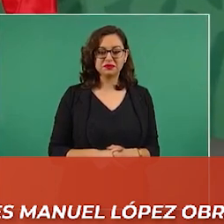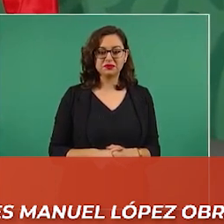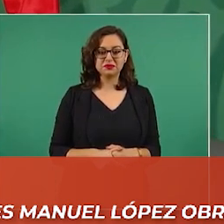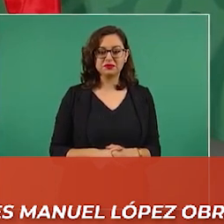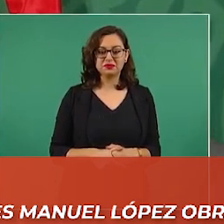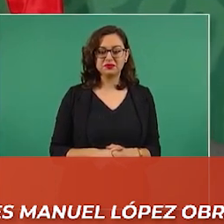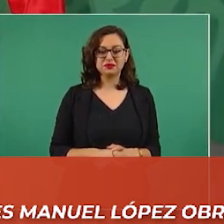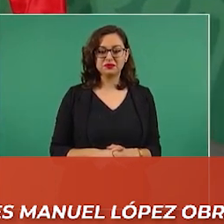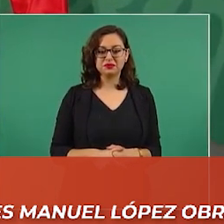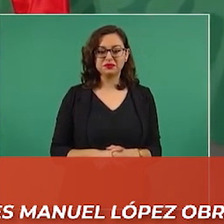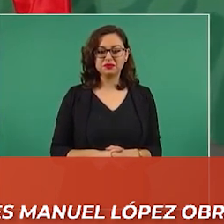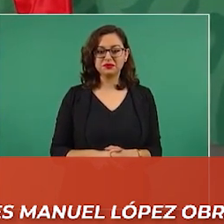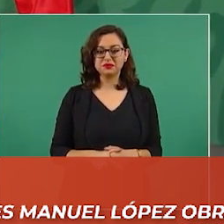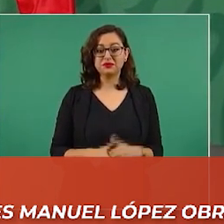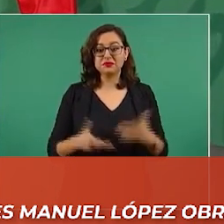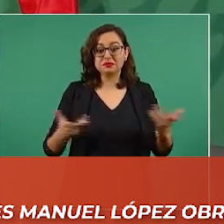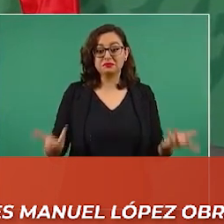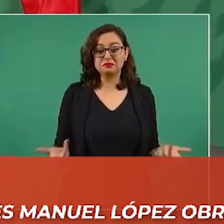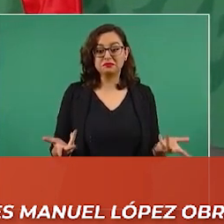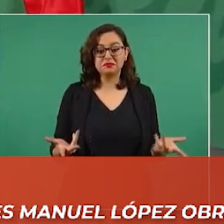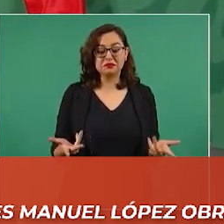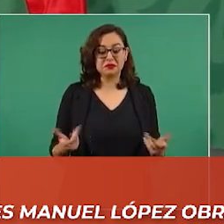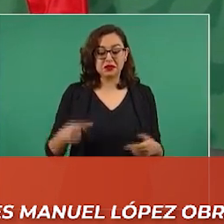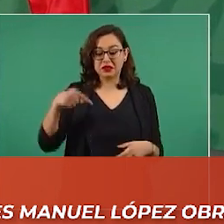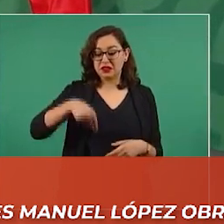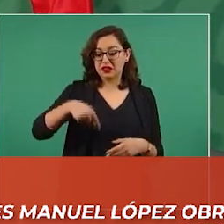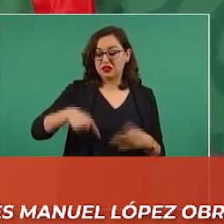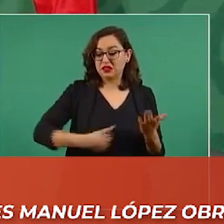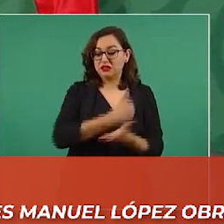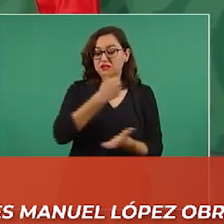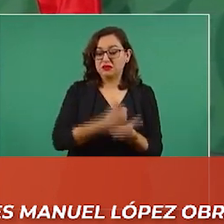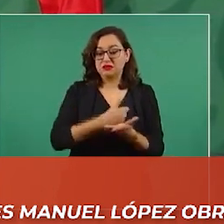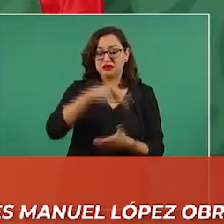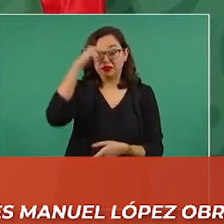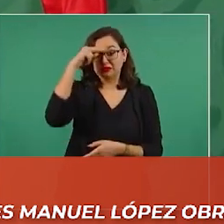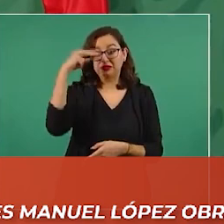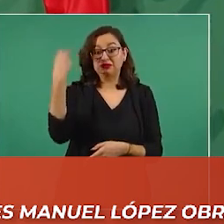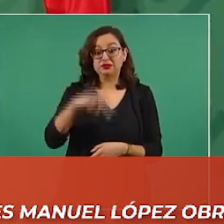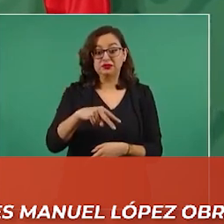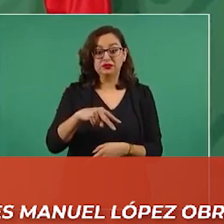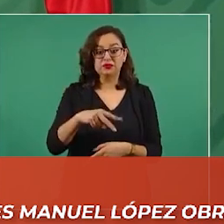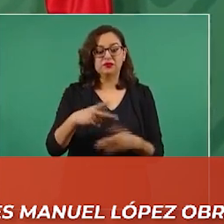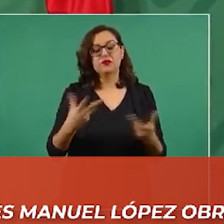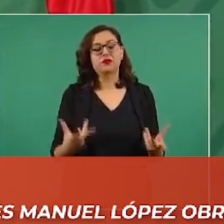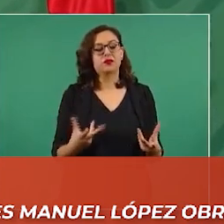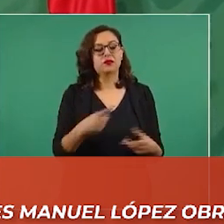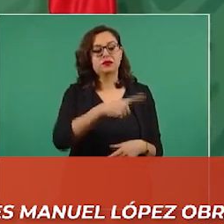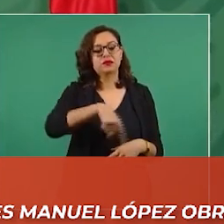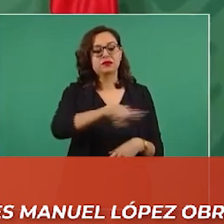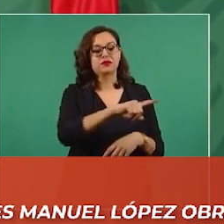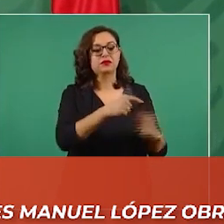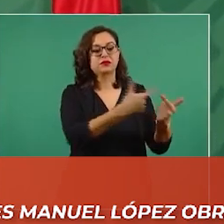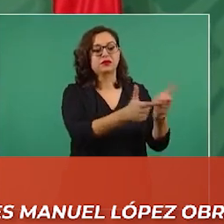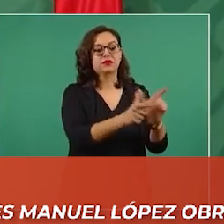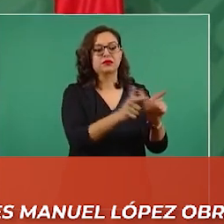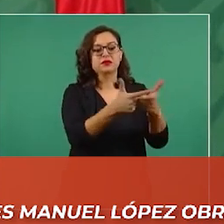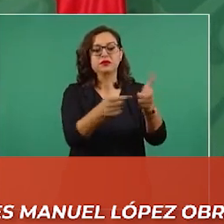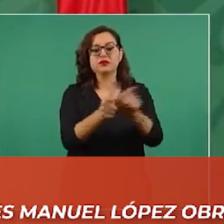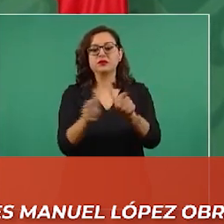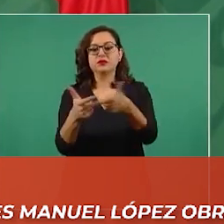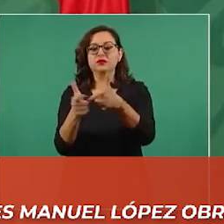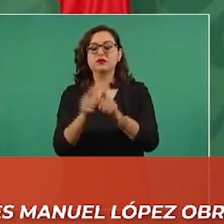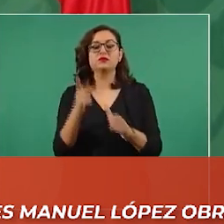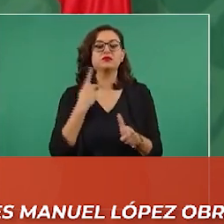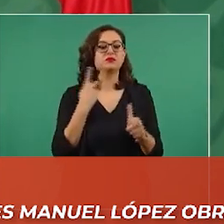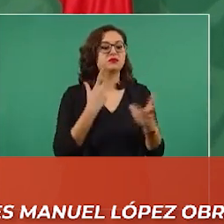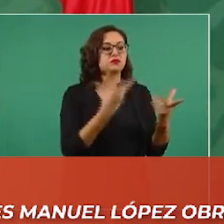con la Alianza Conservadora. La gente ni siquiera supo por quién